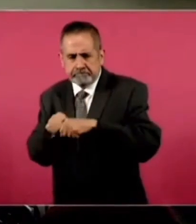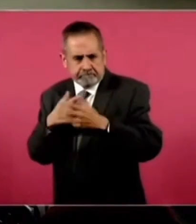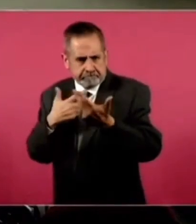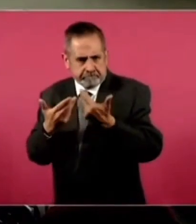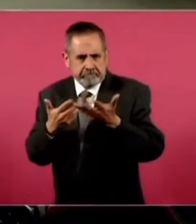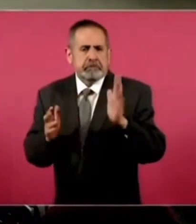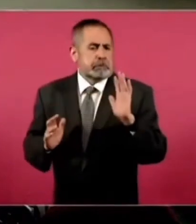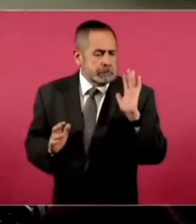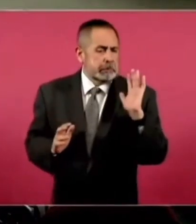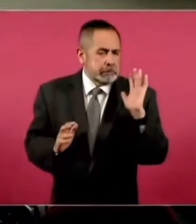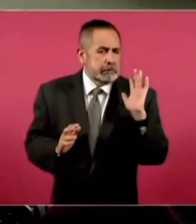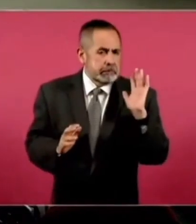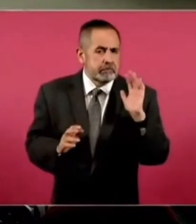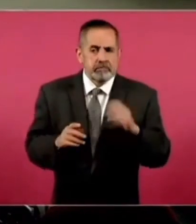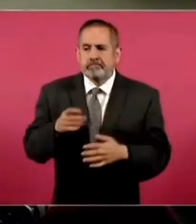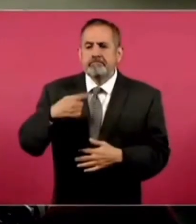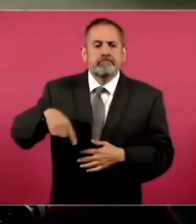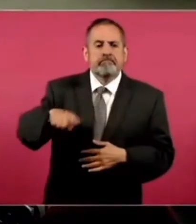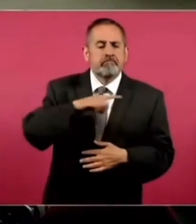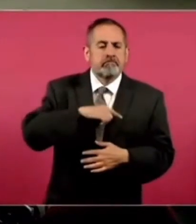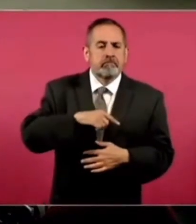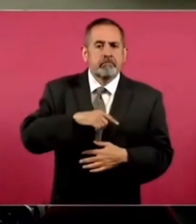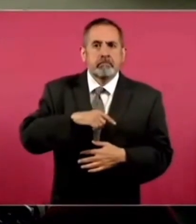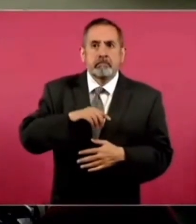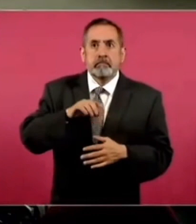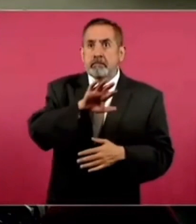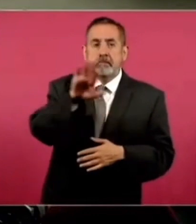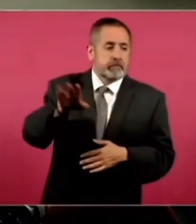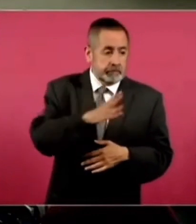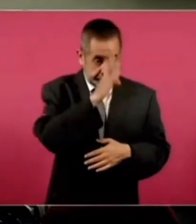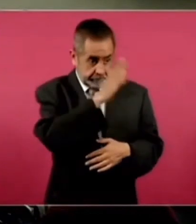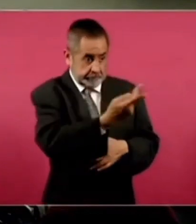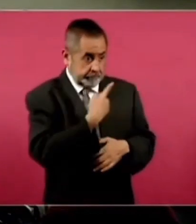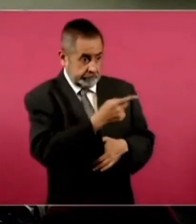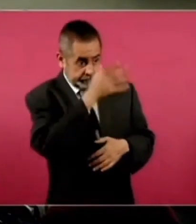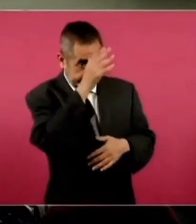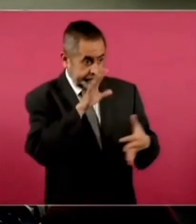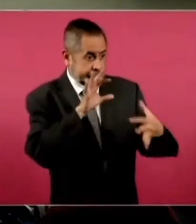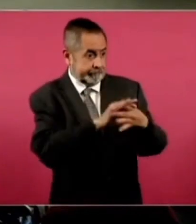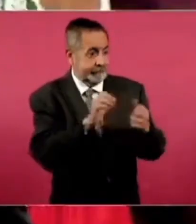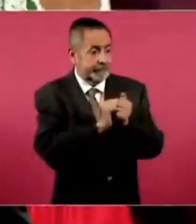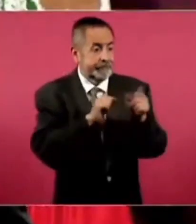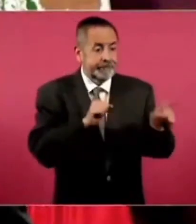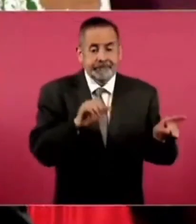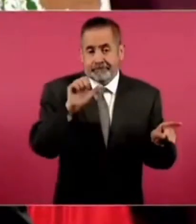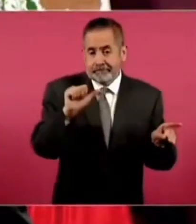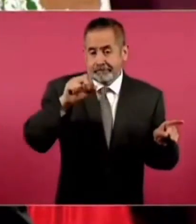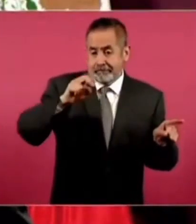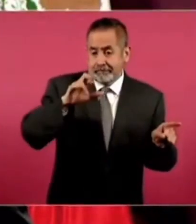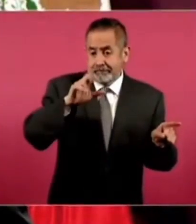Pero no podemos hacer ese acuerdo con el señor Ancira,